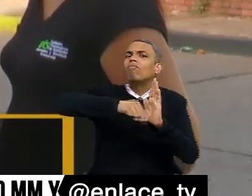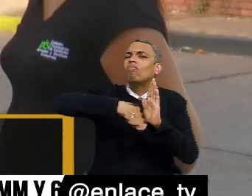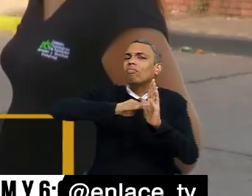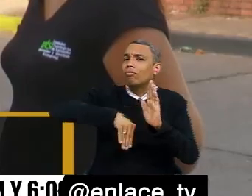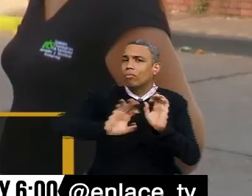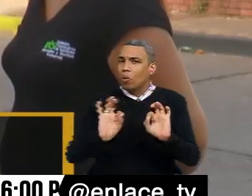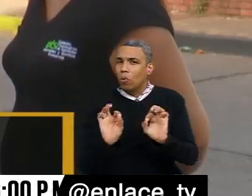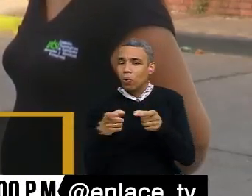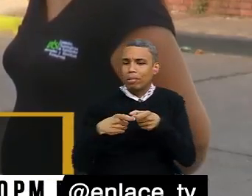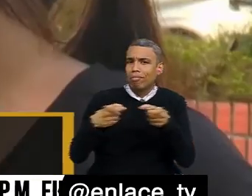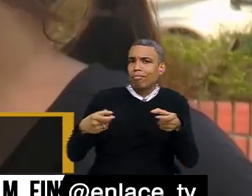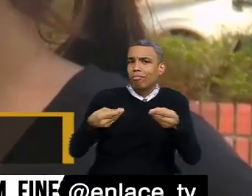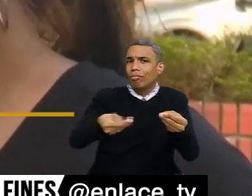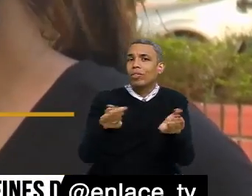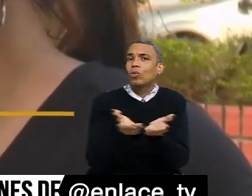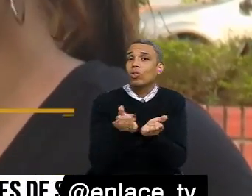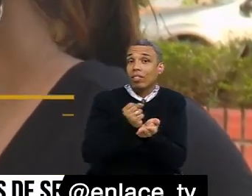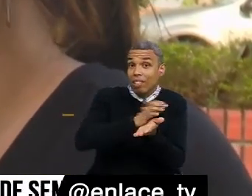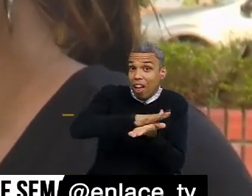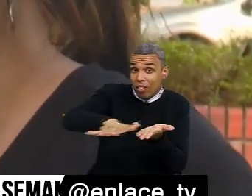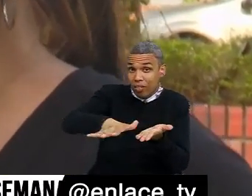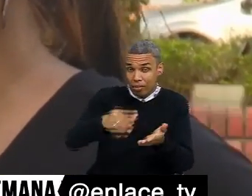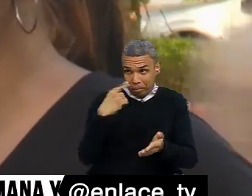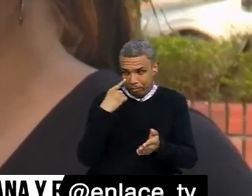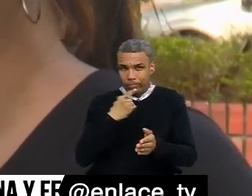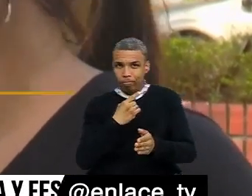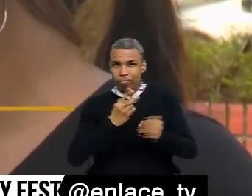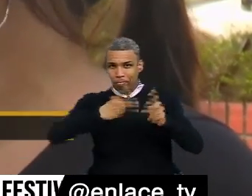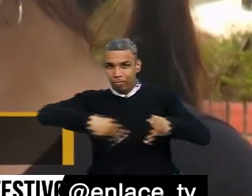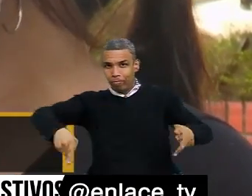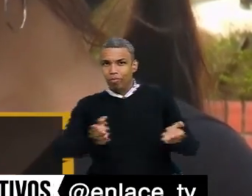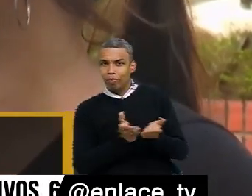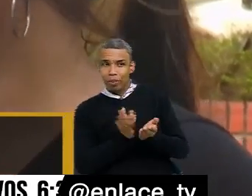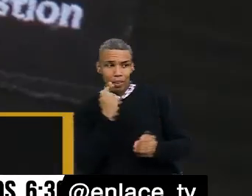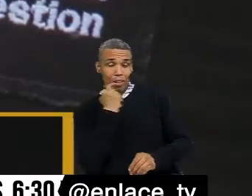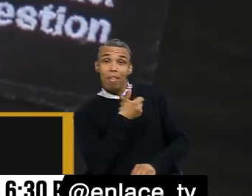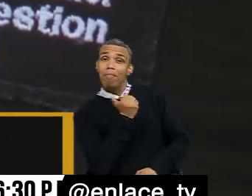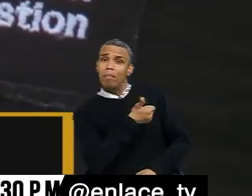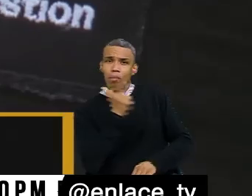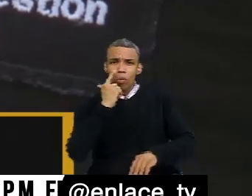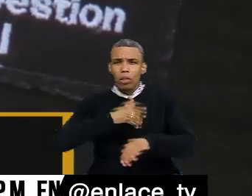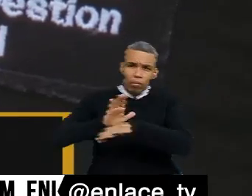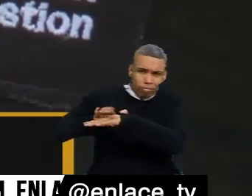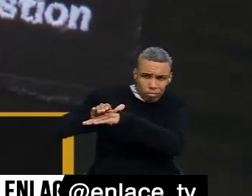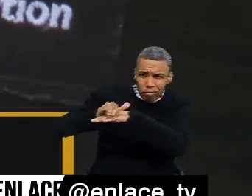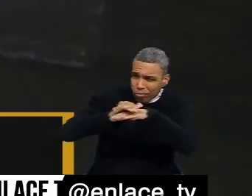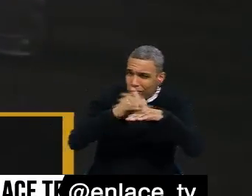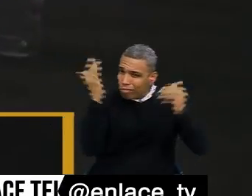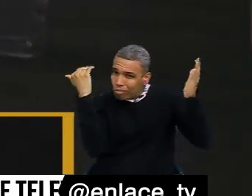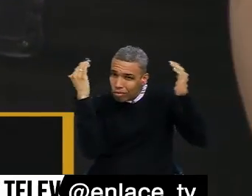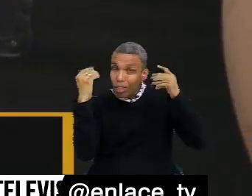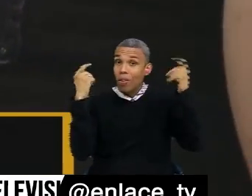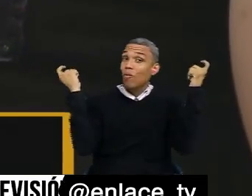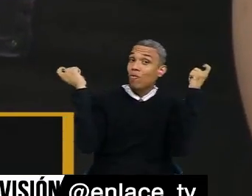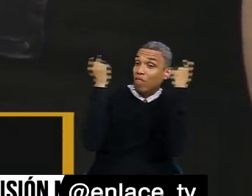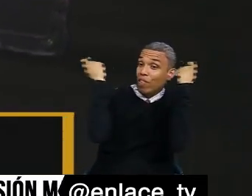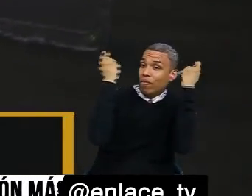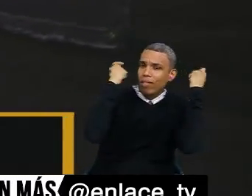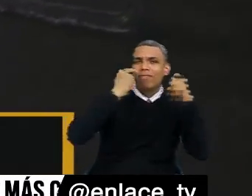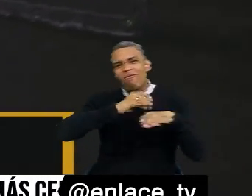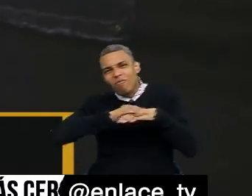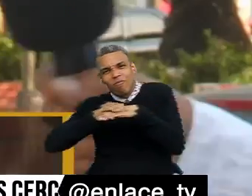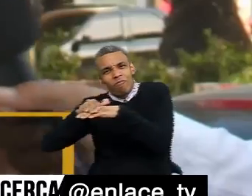unidades tecnológicas de Santander UTS en Barranca Bermeja se han dado a la tarea de hacer el mercadeo de las becas que tiene la institución como resultado de un convenio suscrito con